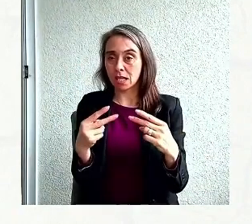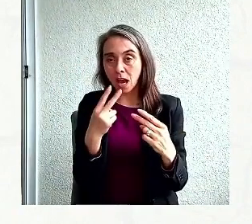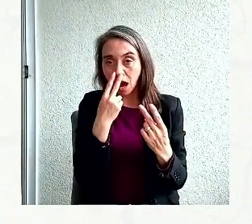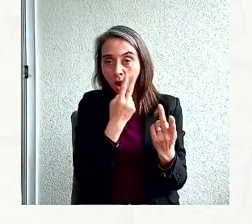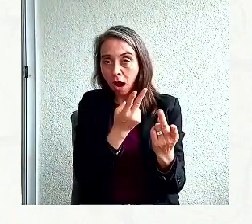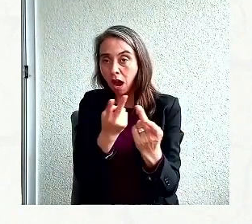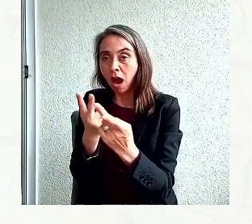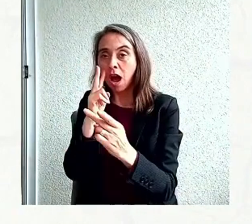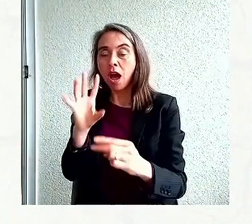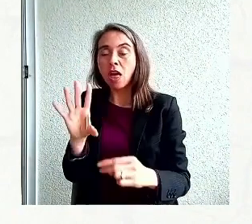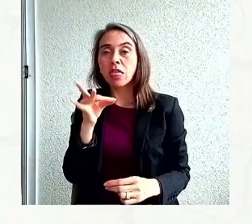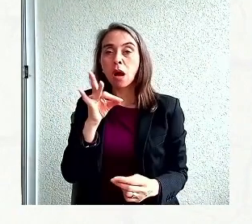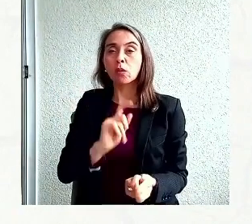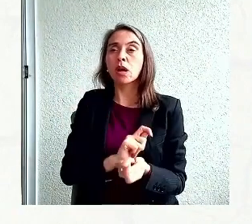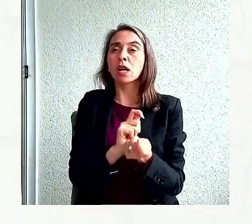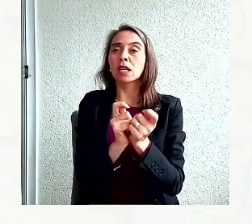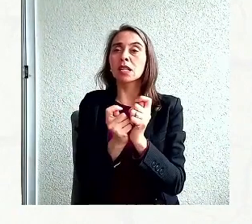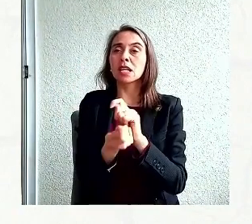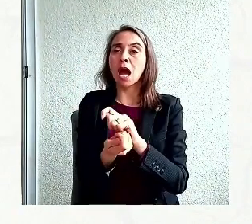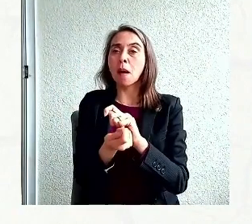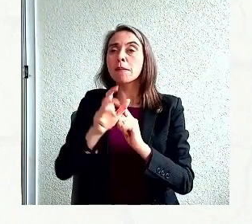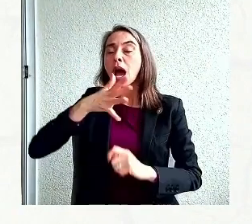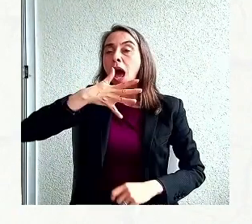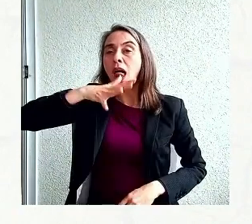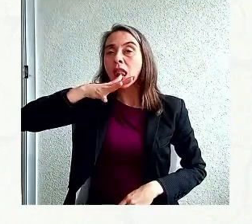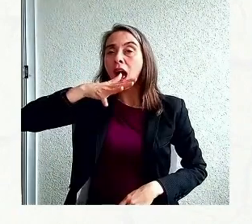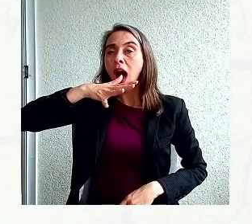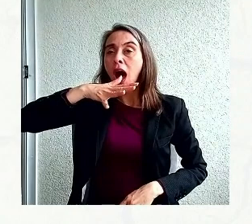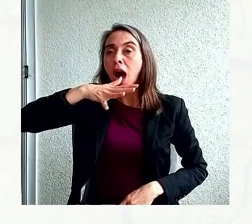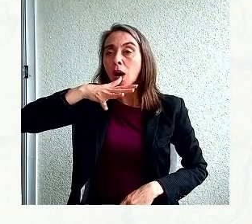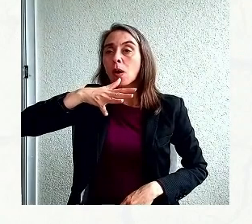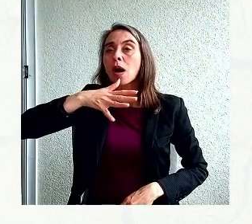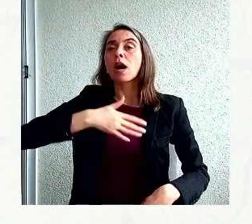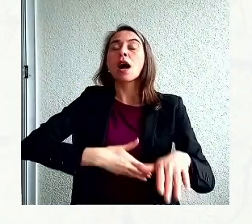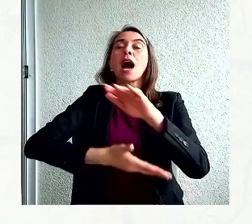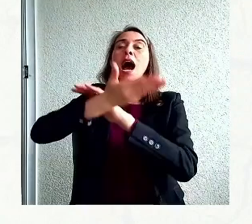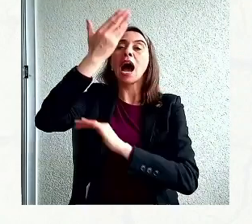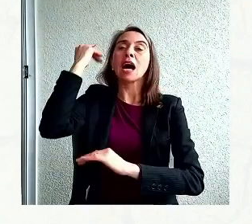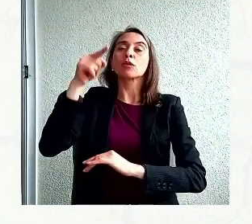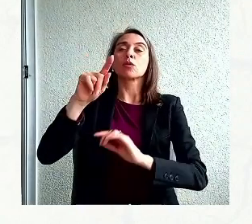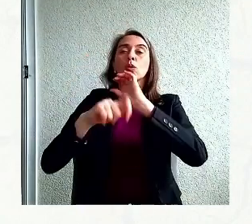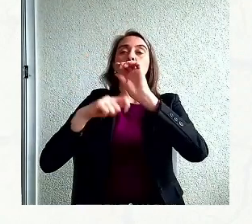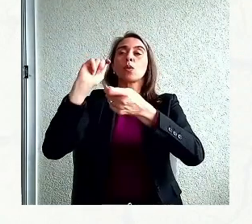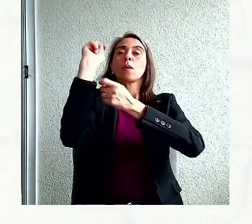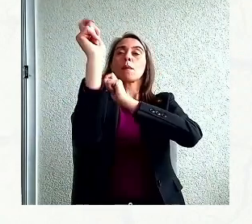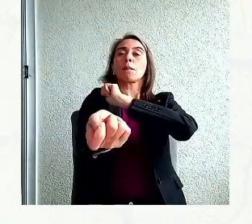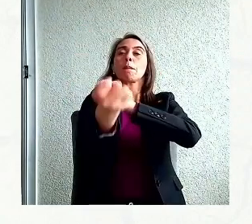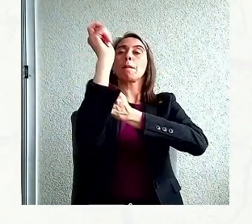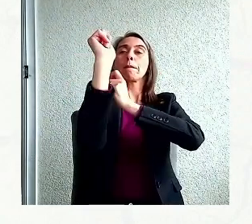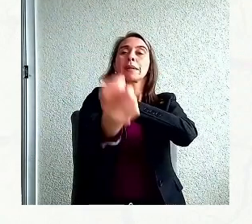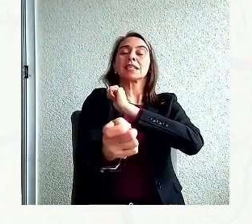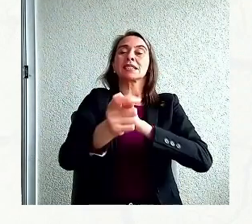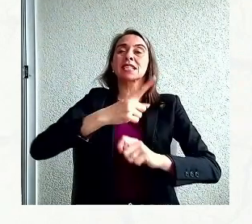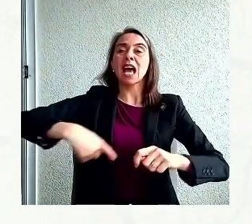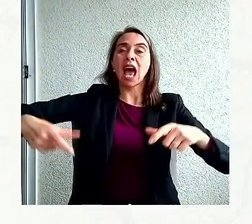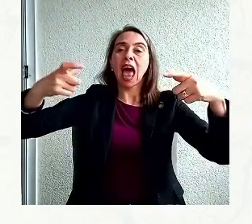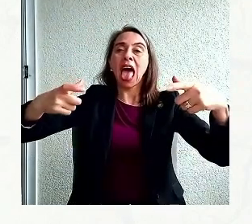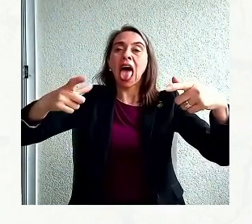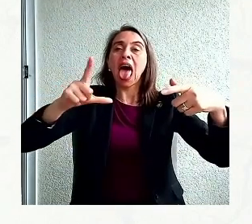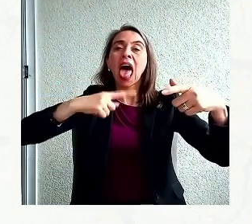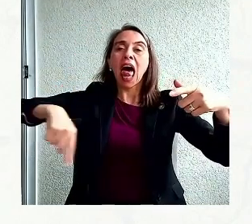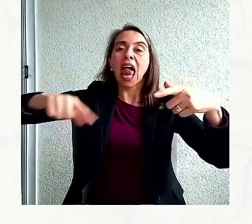en que uno iba a pescar al lago Peñuela hasta donde ahora puede ir a caminar uno al lago Peñuela.